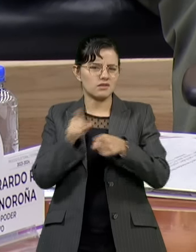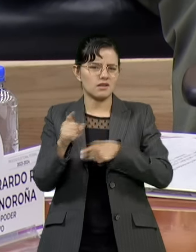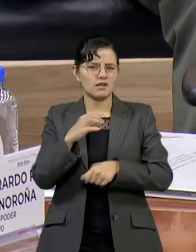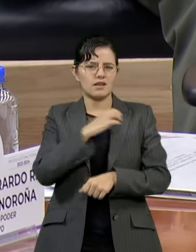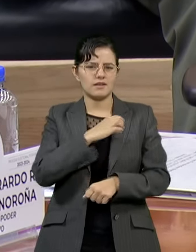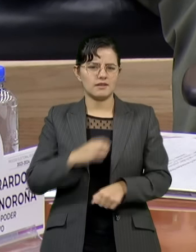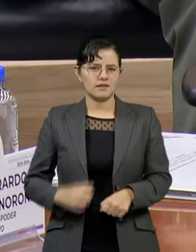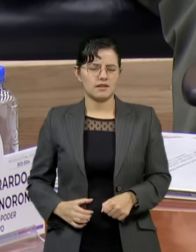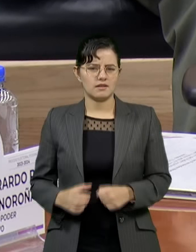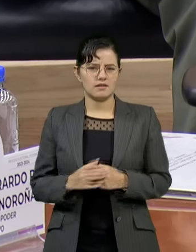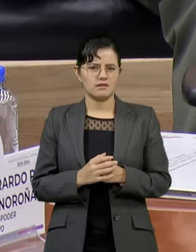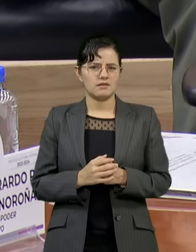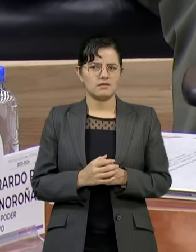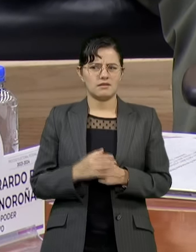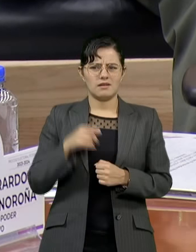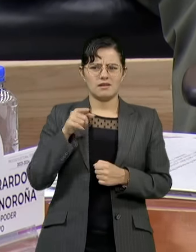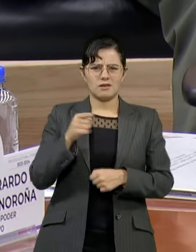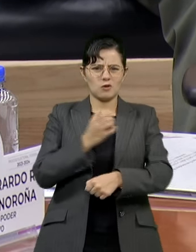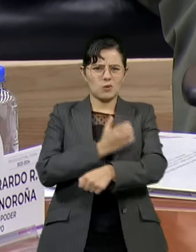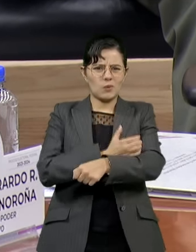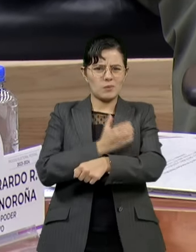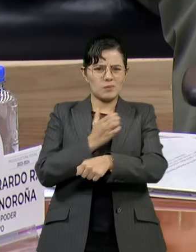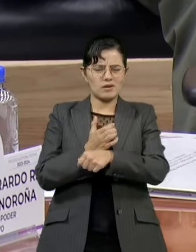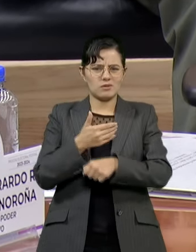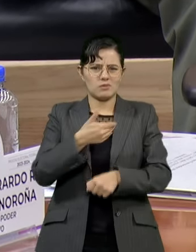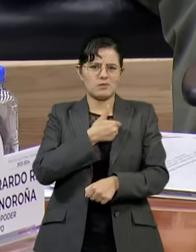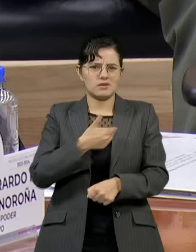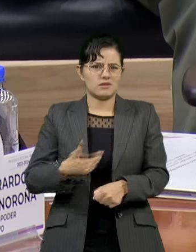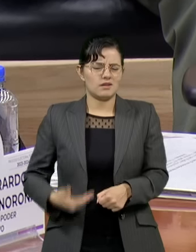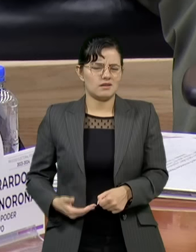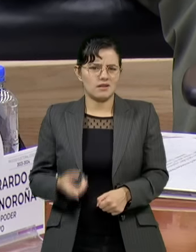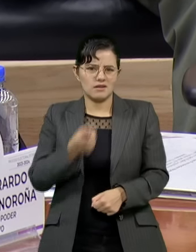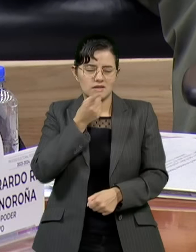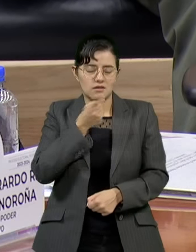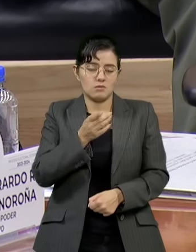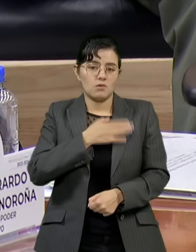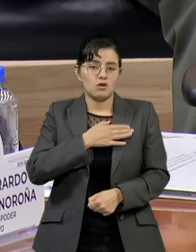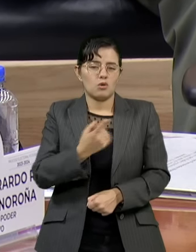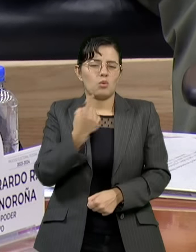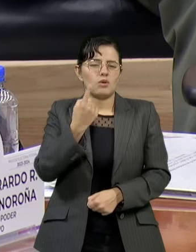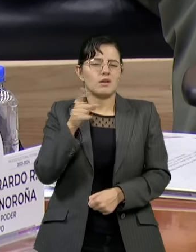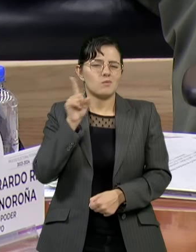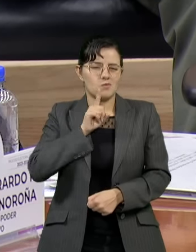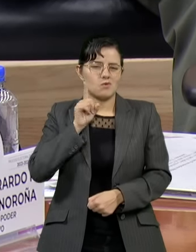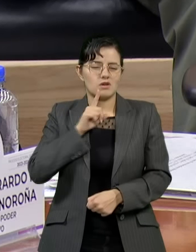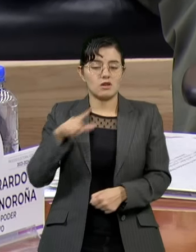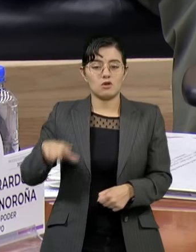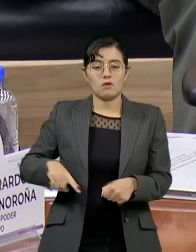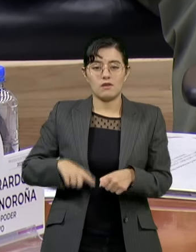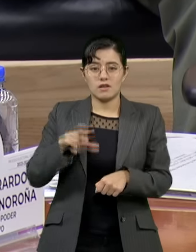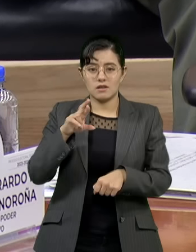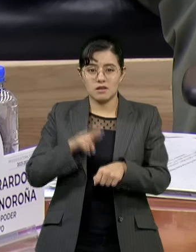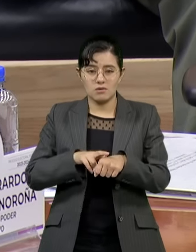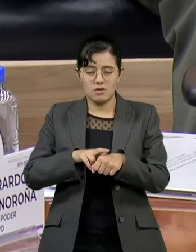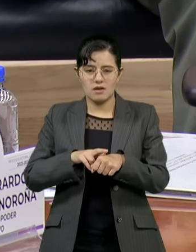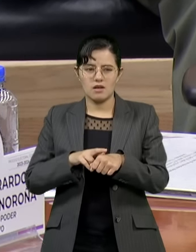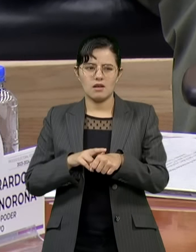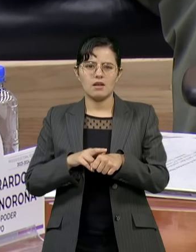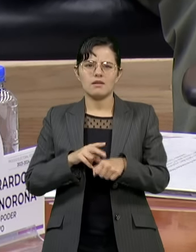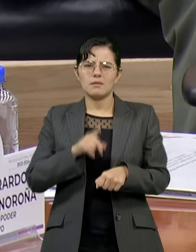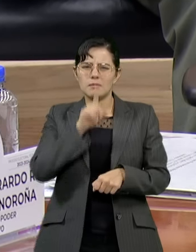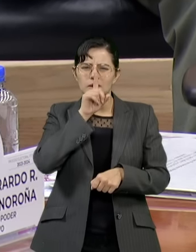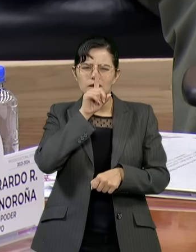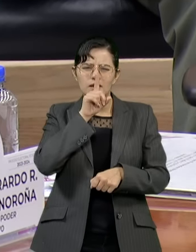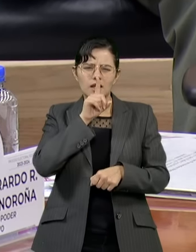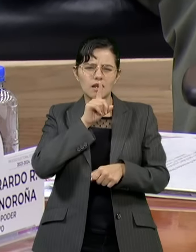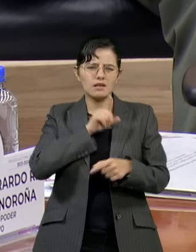dcho barbaridades del compañero presidente Bueno una mujer aquí lo dije la gobernadora injuri al compañero